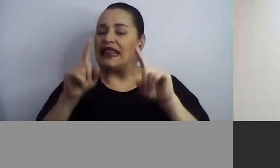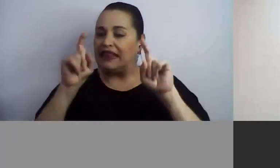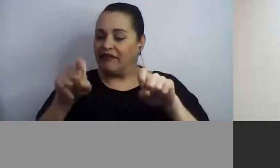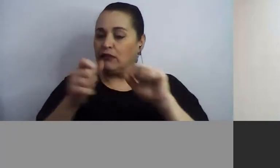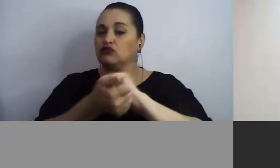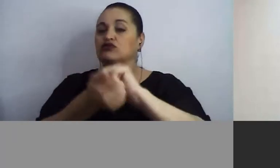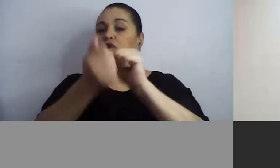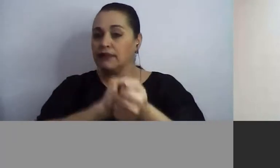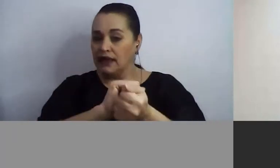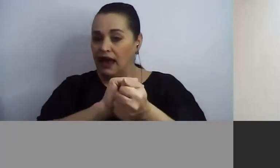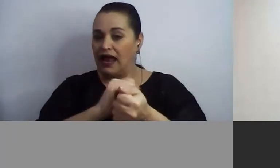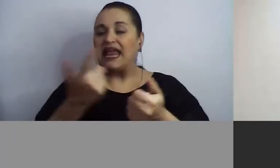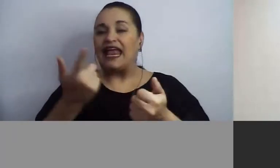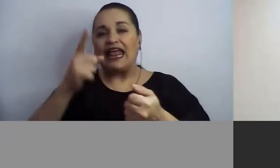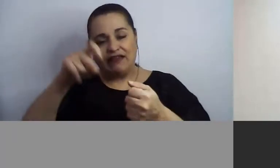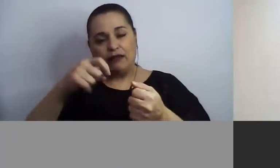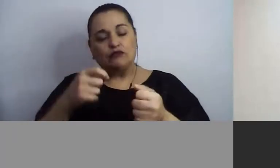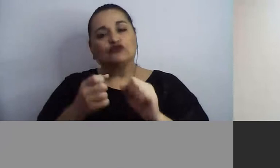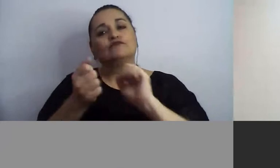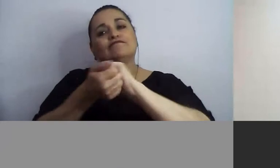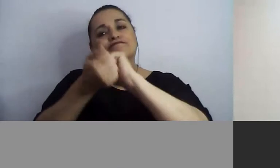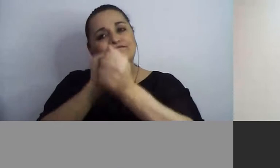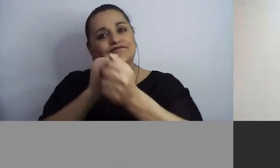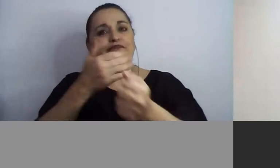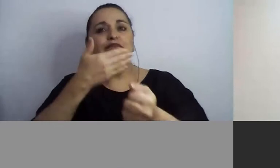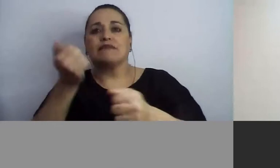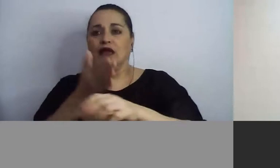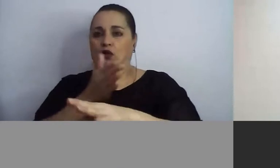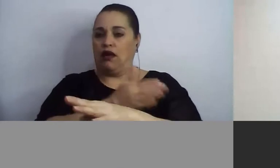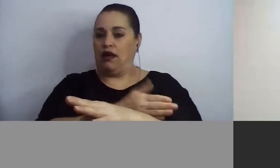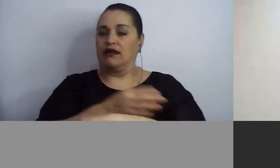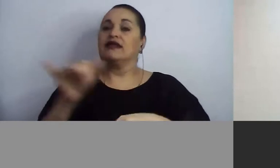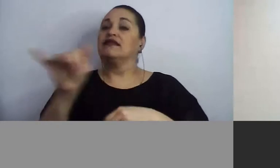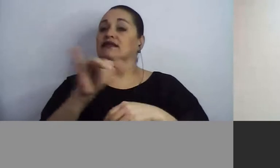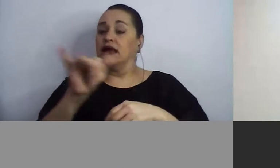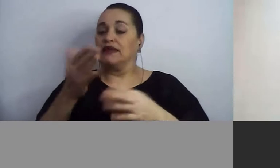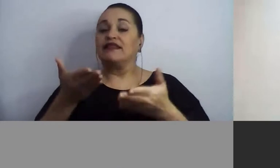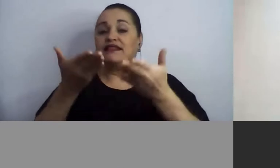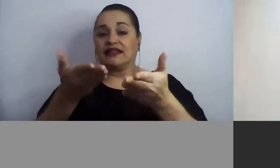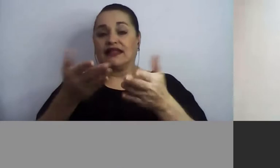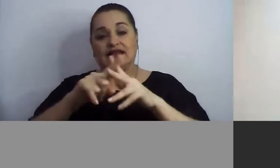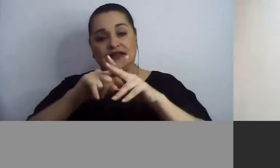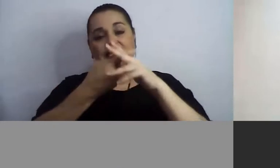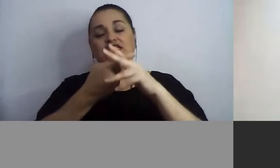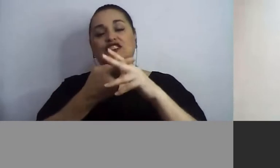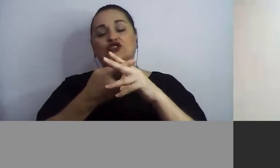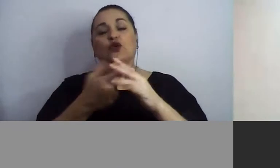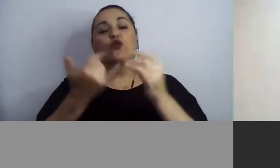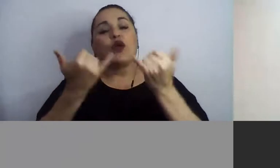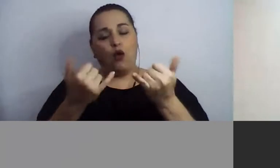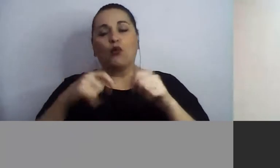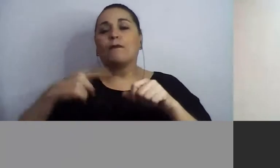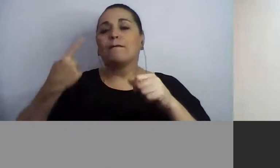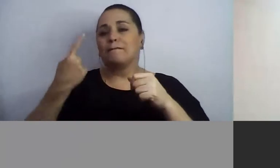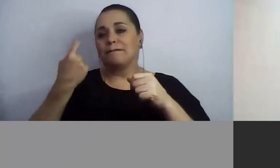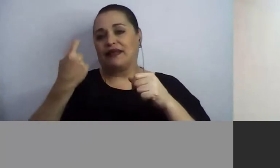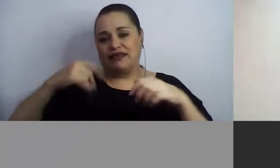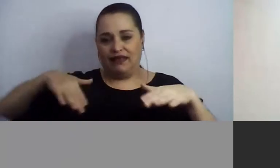cambiar y debemos hacer mejor y por supuesto, dar inicio a lo que aún está pendiente.